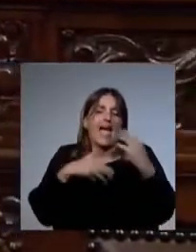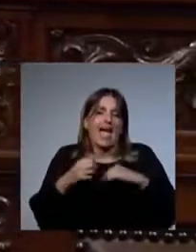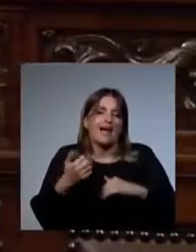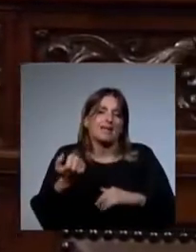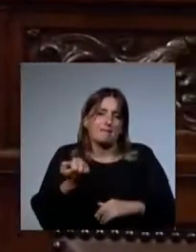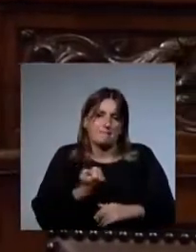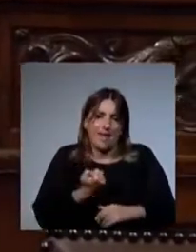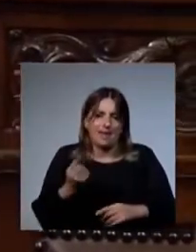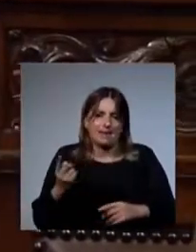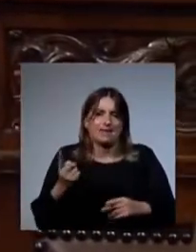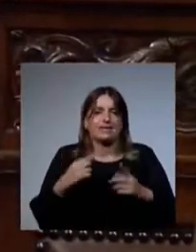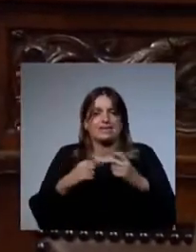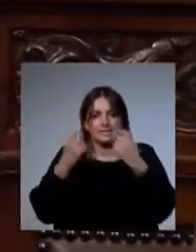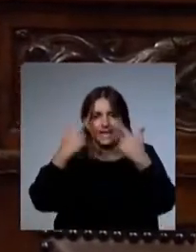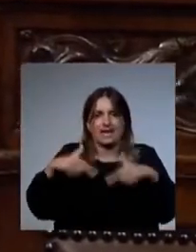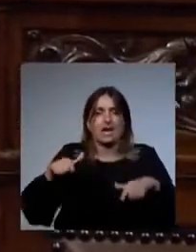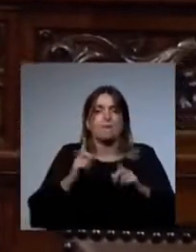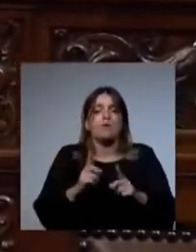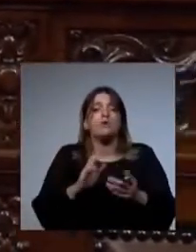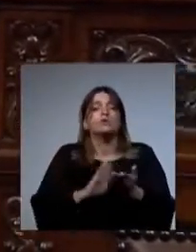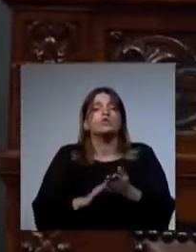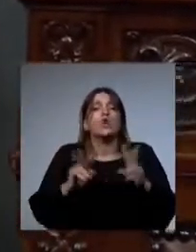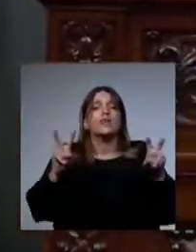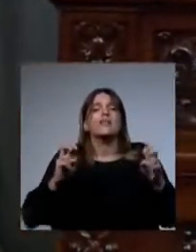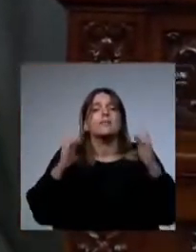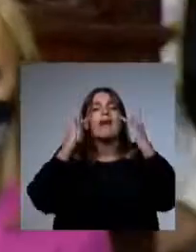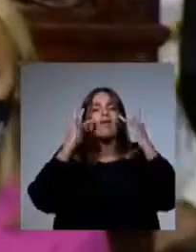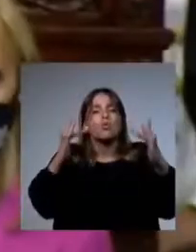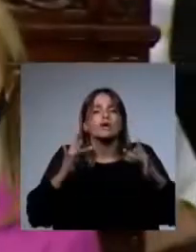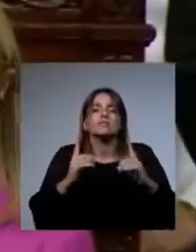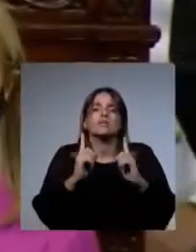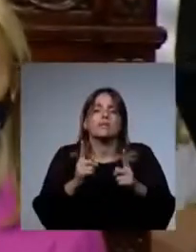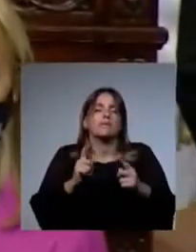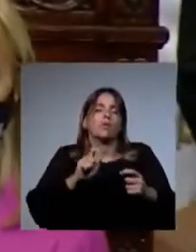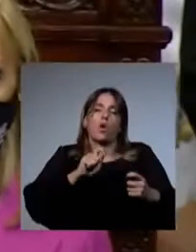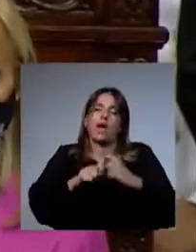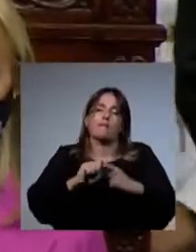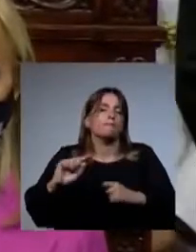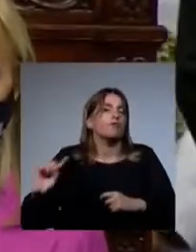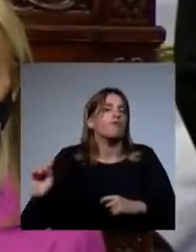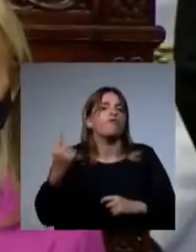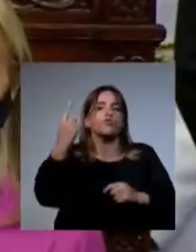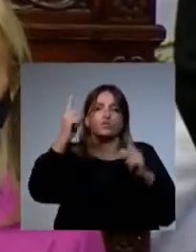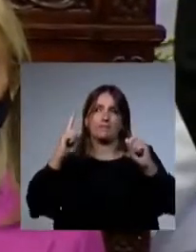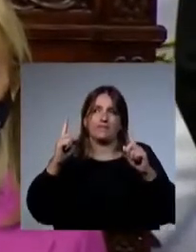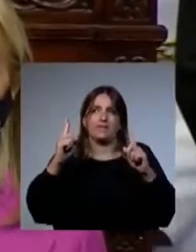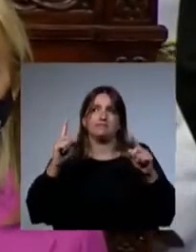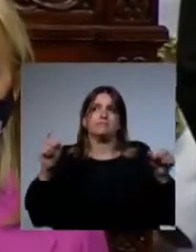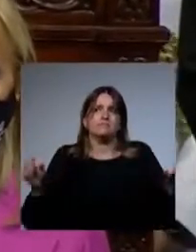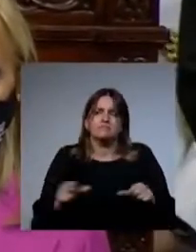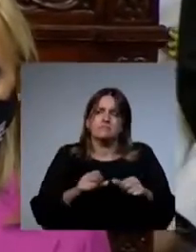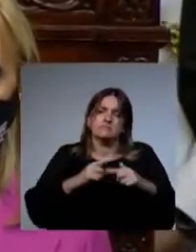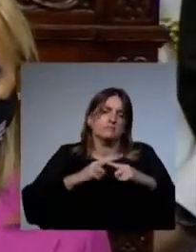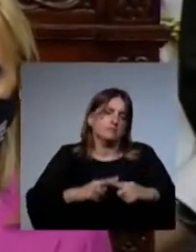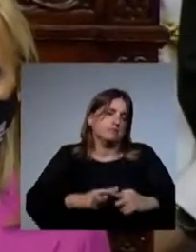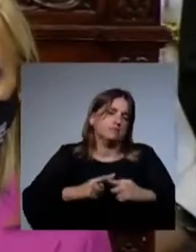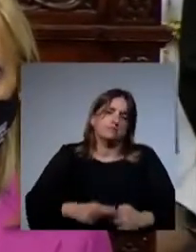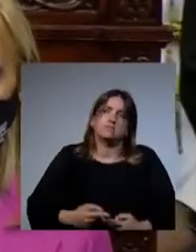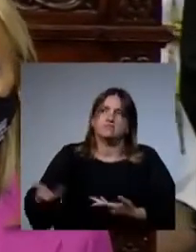En materia educativa hay un cambio sustancial que, por supuesto, ha generado discusiones de todo